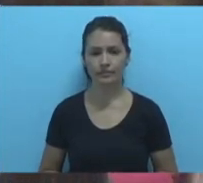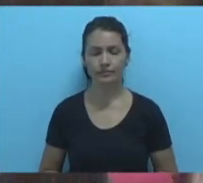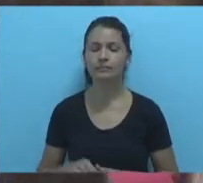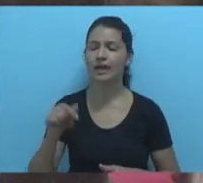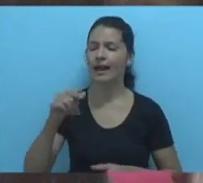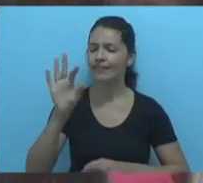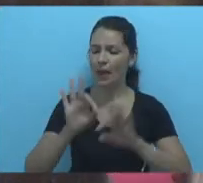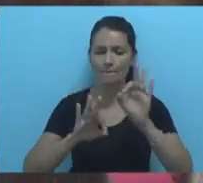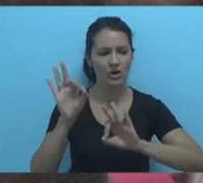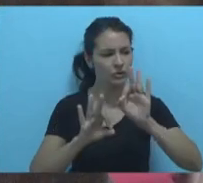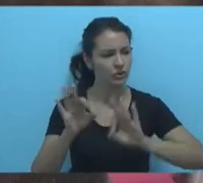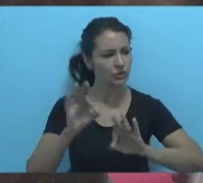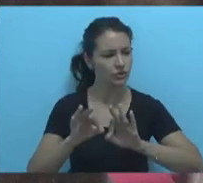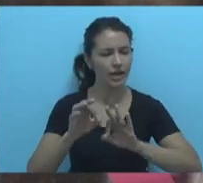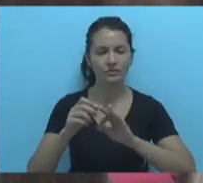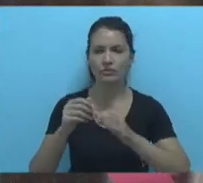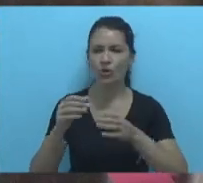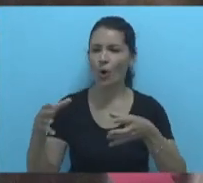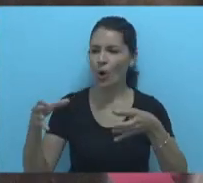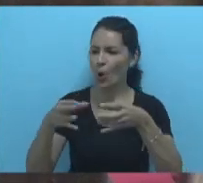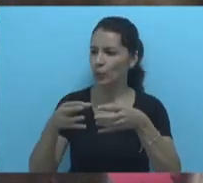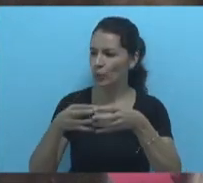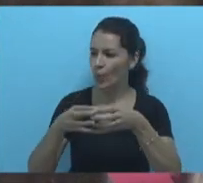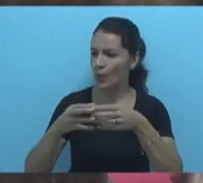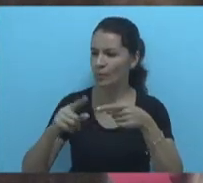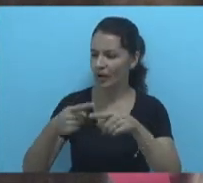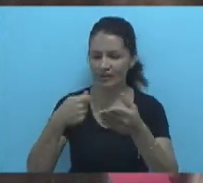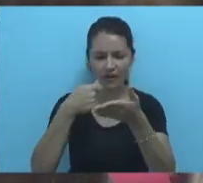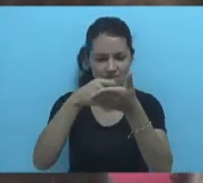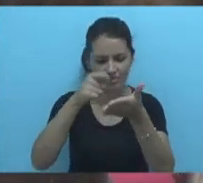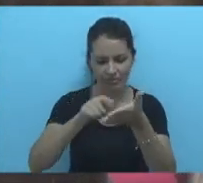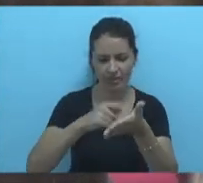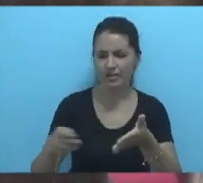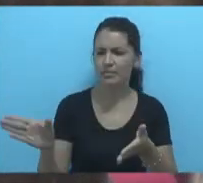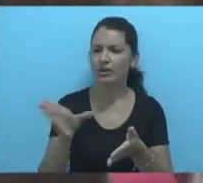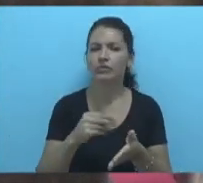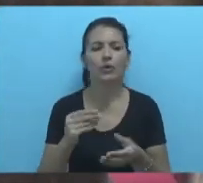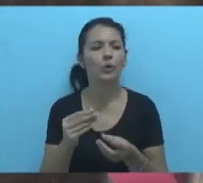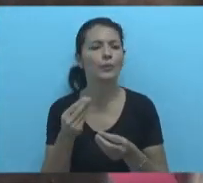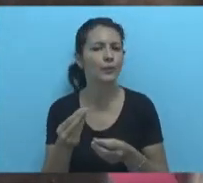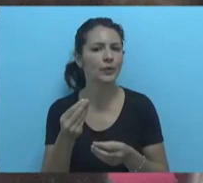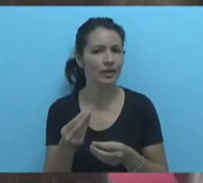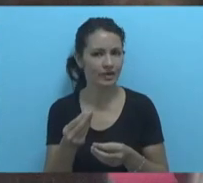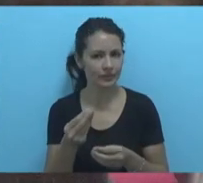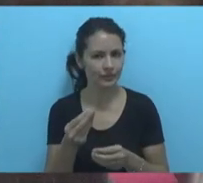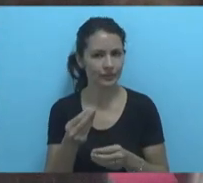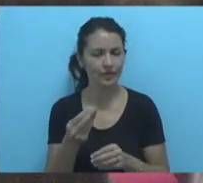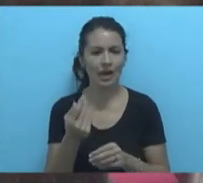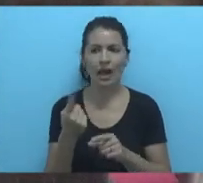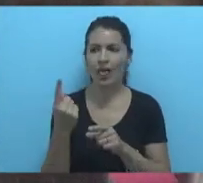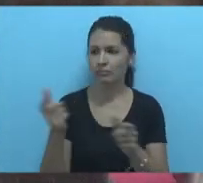Evolución, que la iniciativa surge en función de una reunión que nos convoca el senador